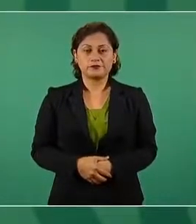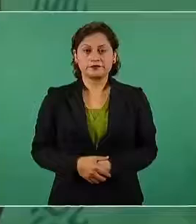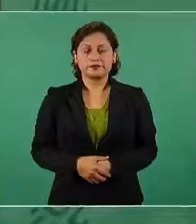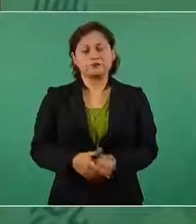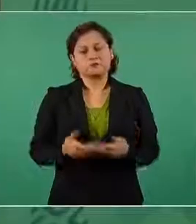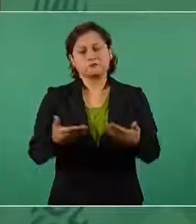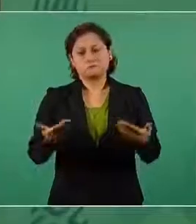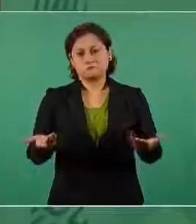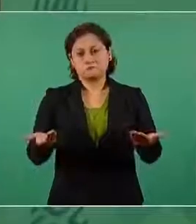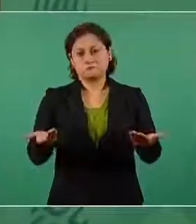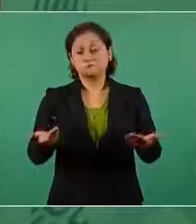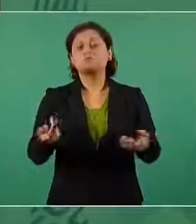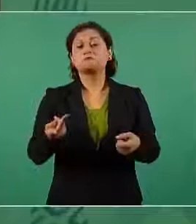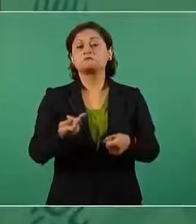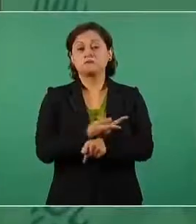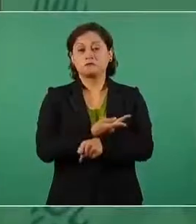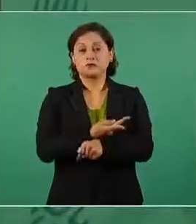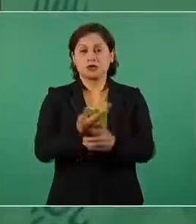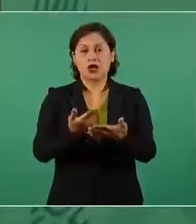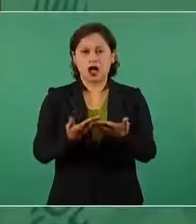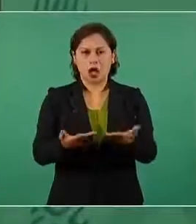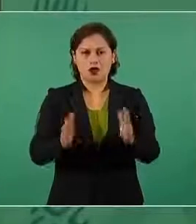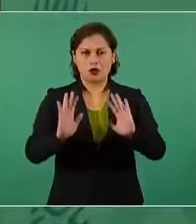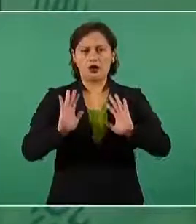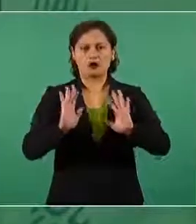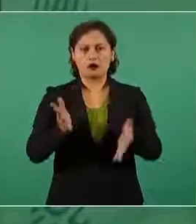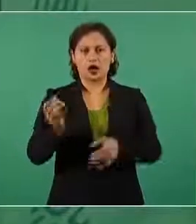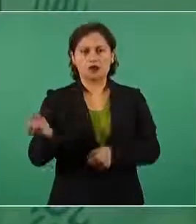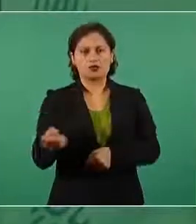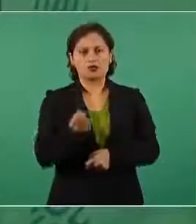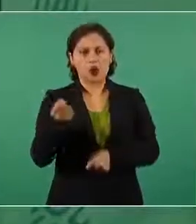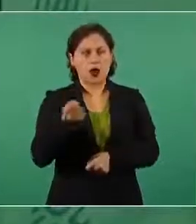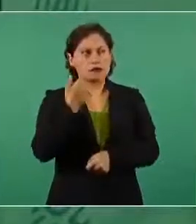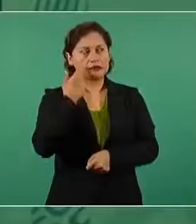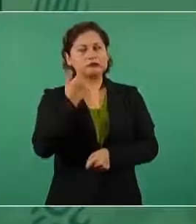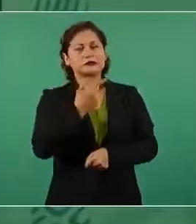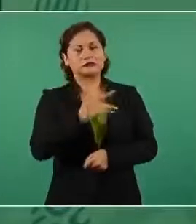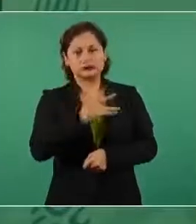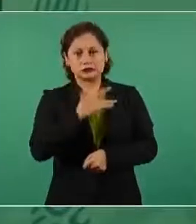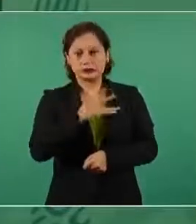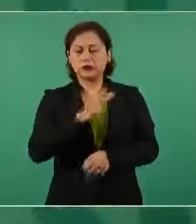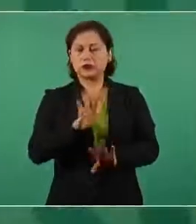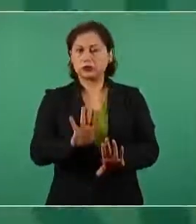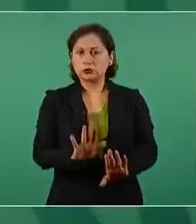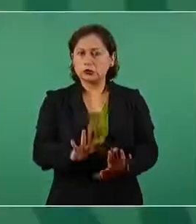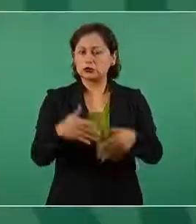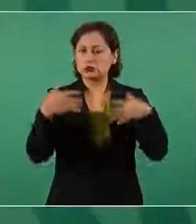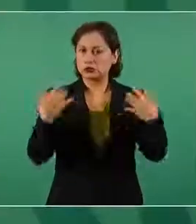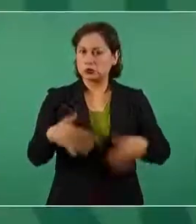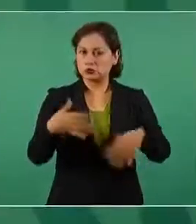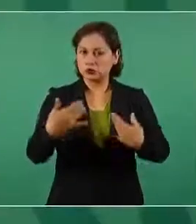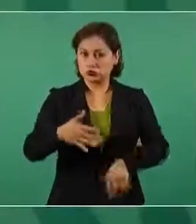Ahora hay esta circunstancia muy favorable, con todo respeto, le estoy planteando